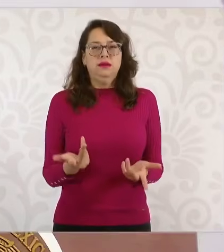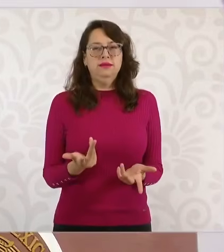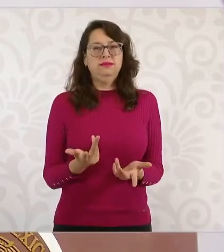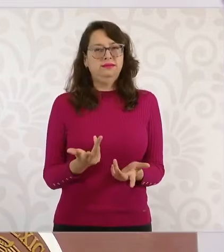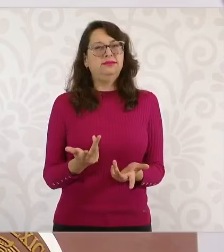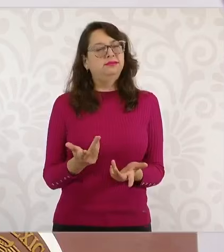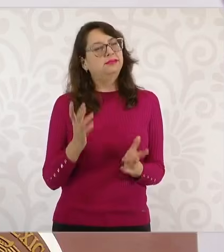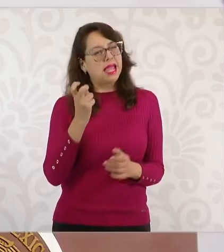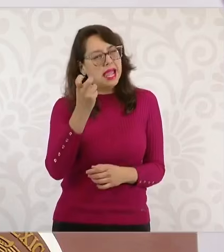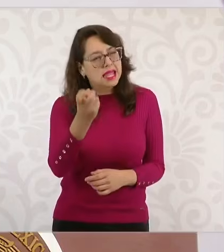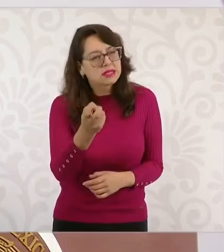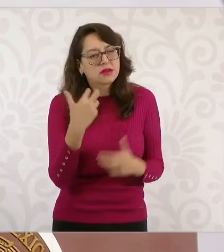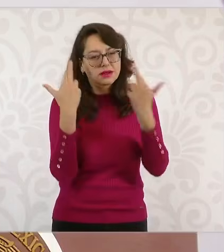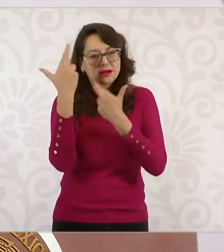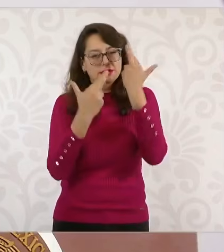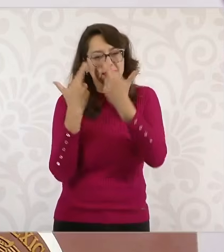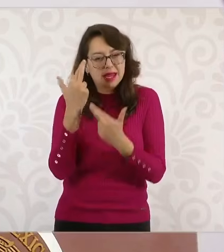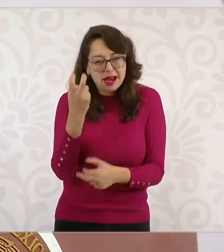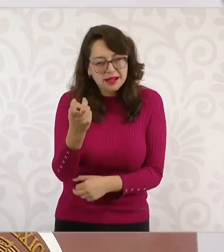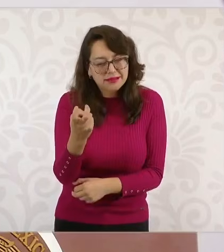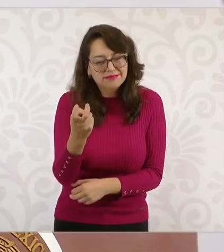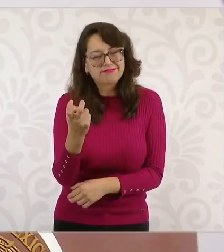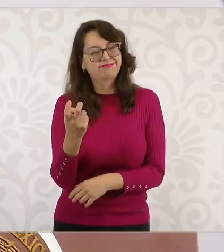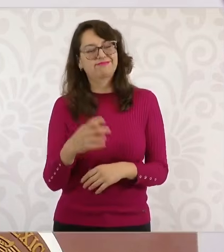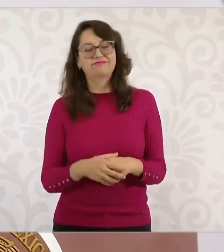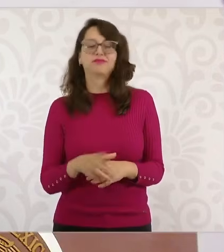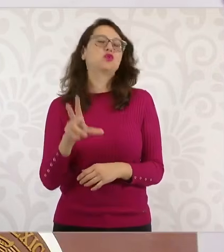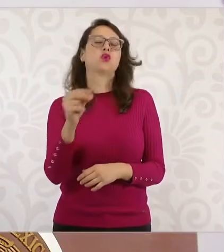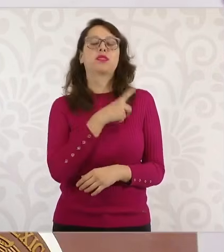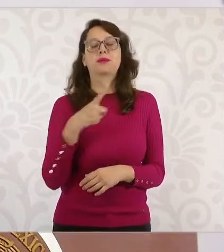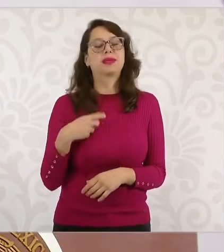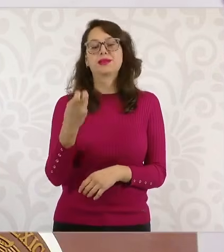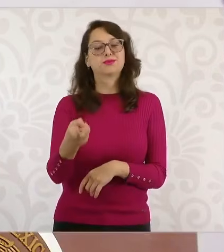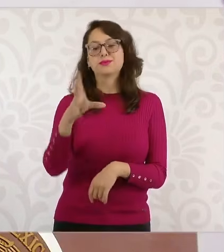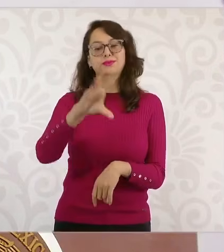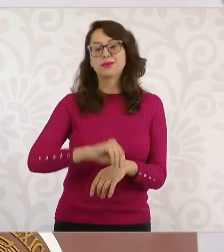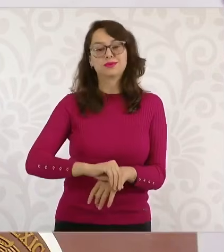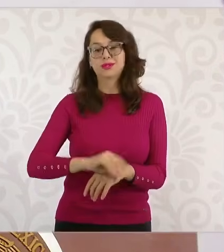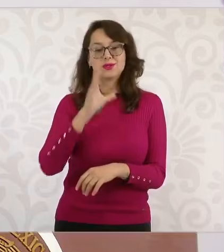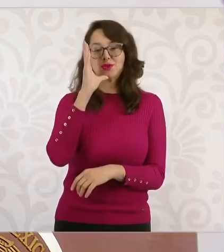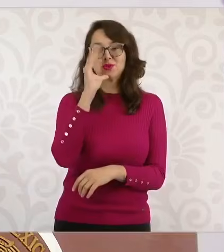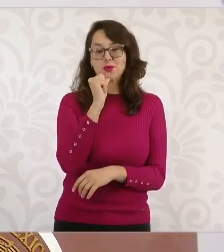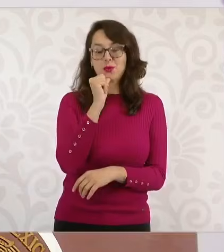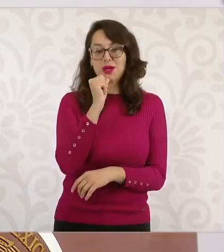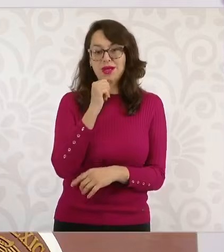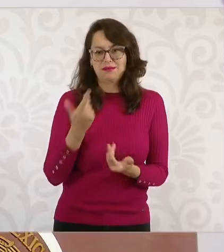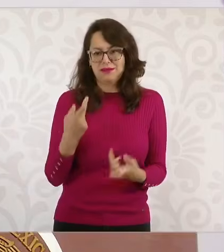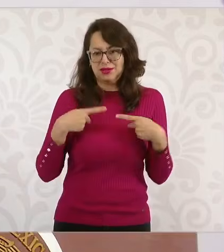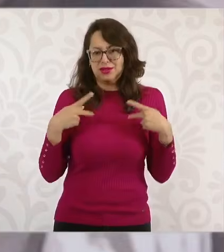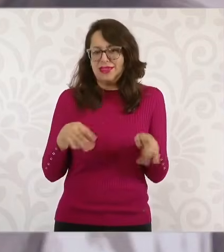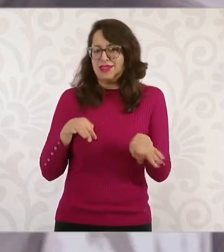trata, y si fuera el caso, pues no, jamás se permitiría que hubiera alguien, además en